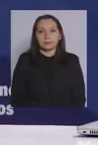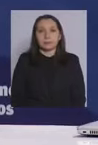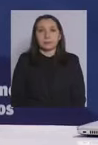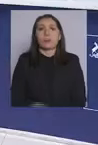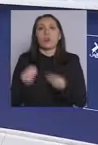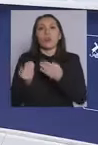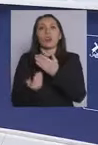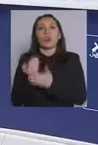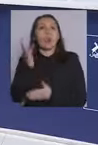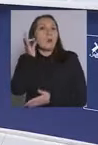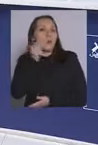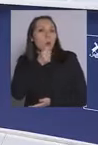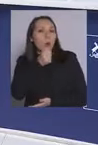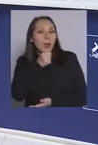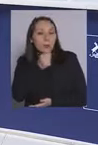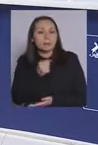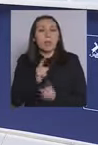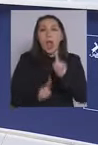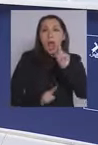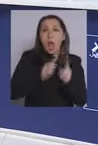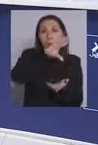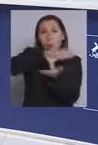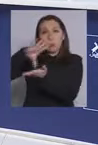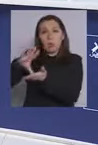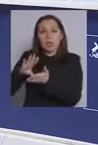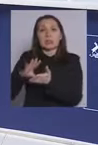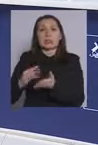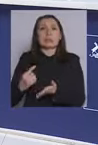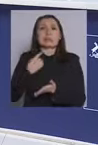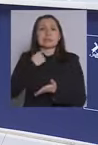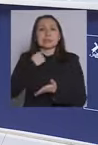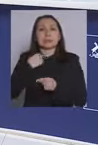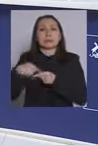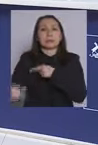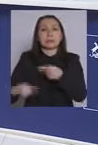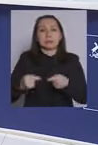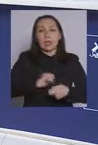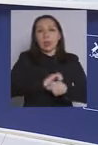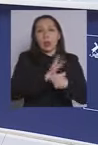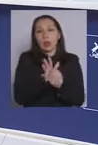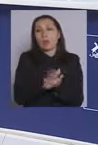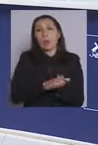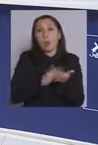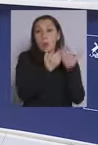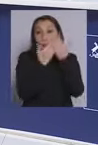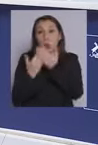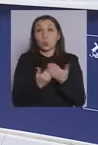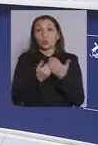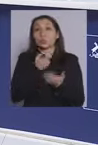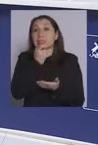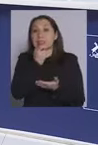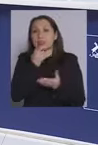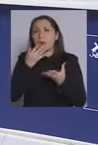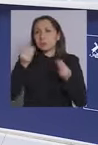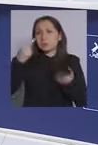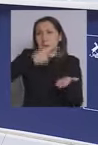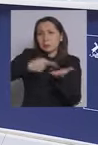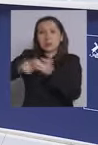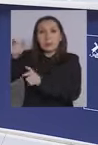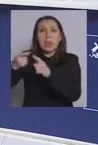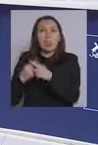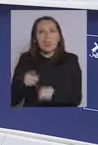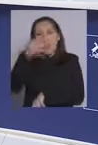Muy buenos días, ministro. En algunos países ya se calcula el daño colateral generado por la pandemia. Por ejemplo, un estudio británico estimó que miles de personas con